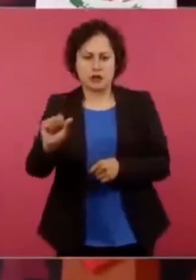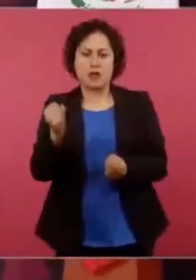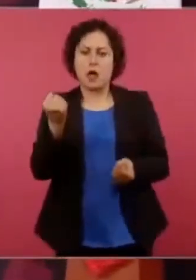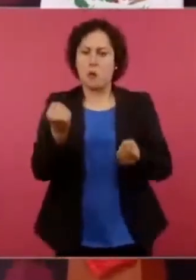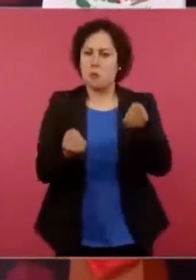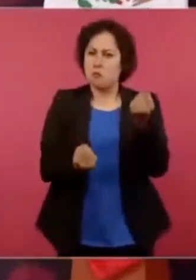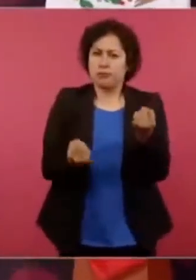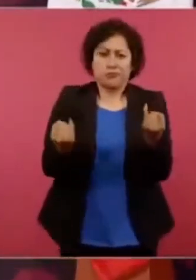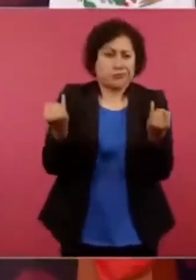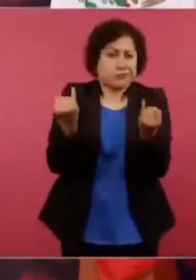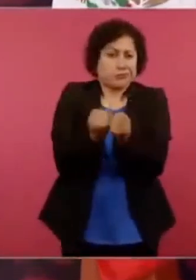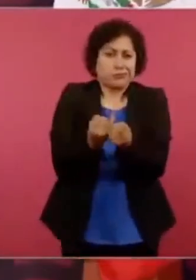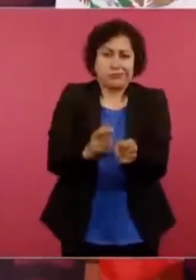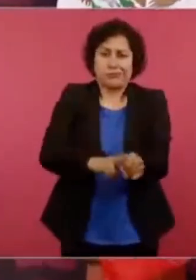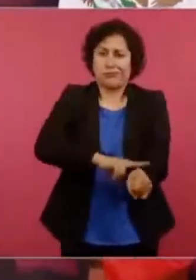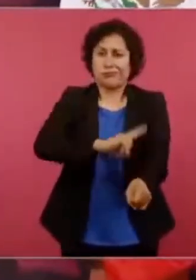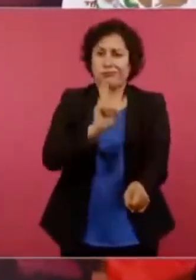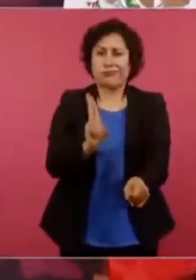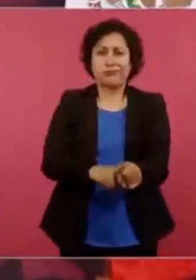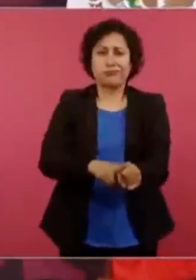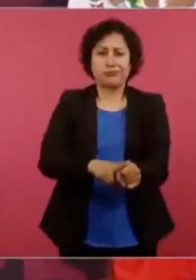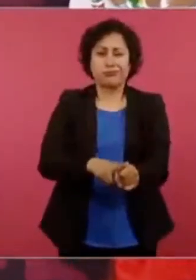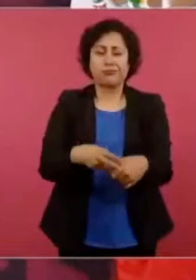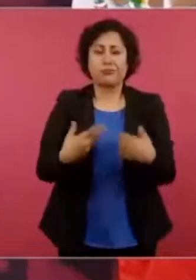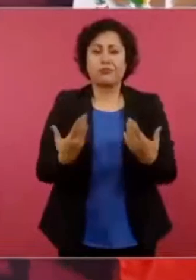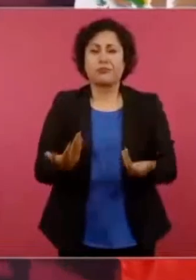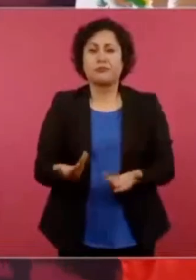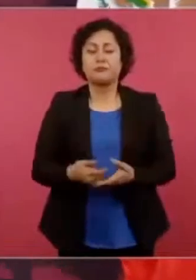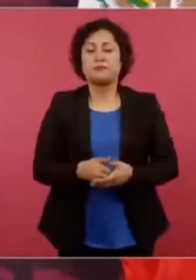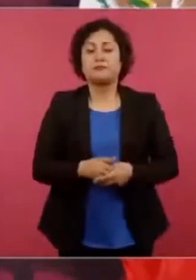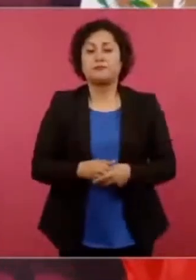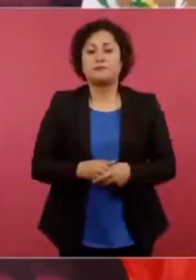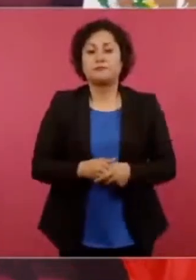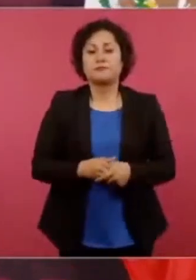que vienen los de